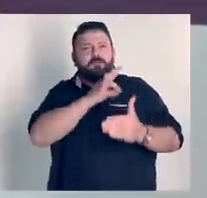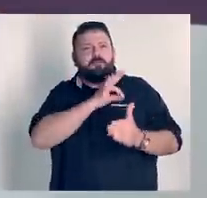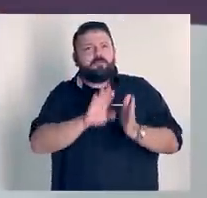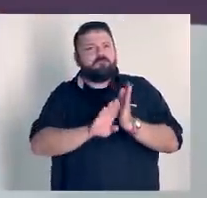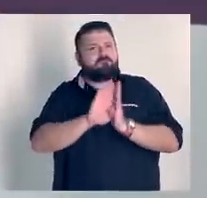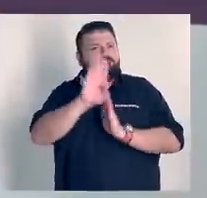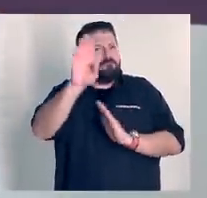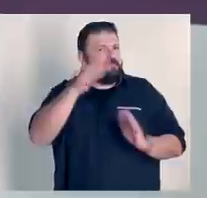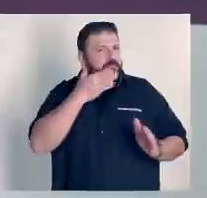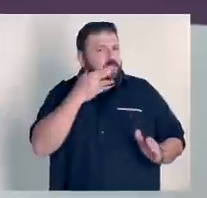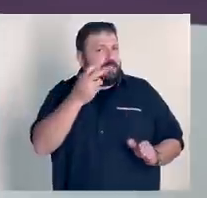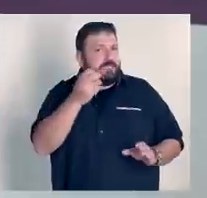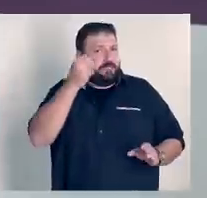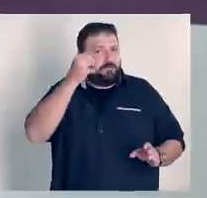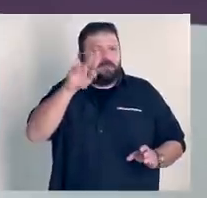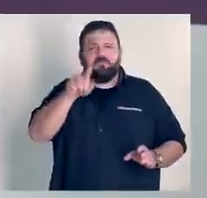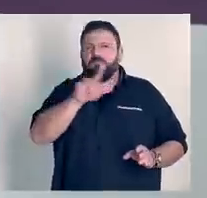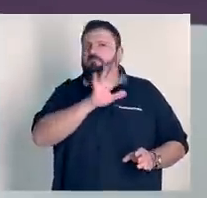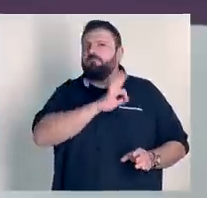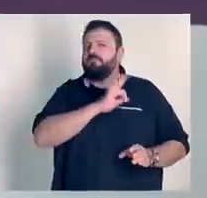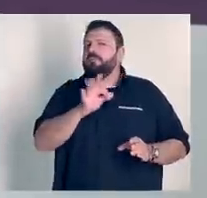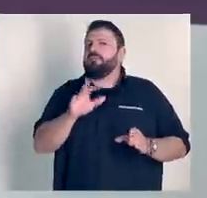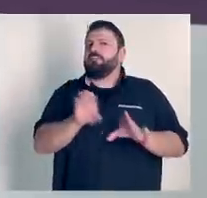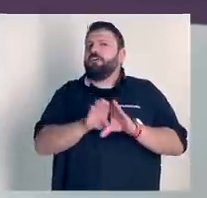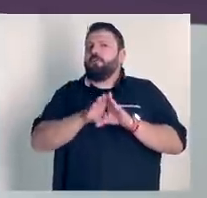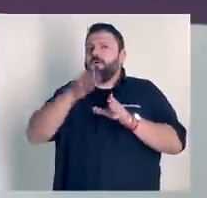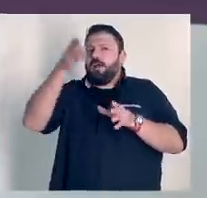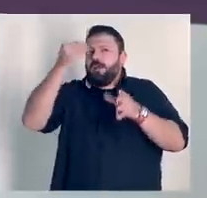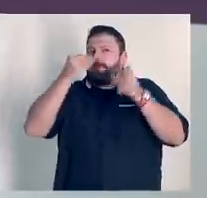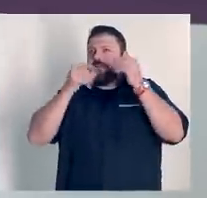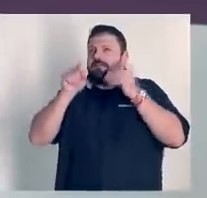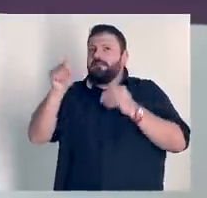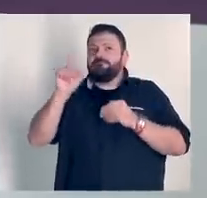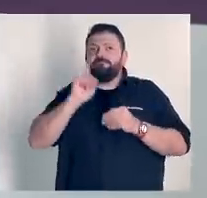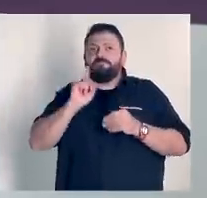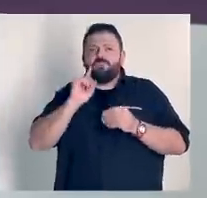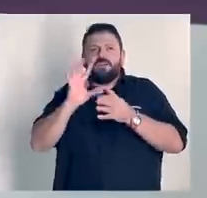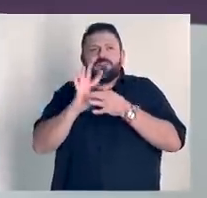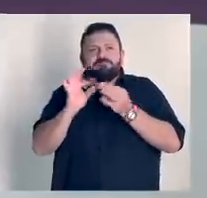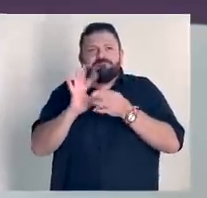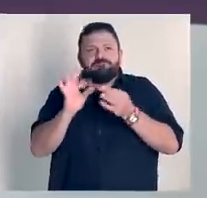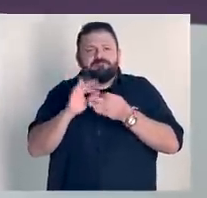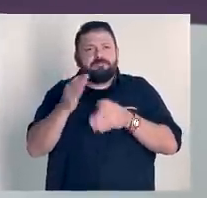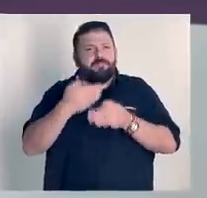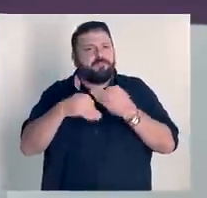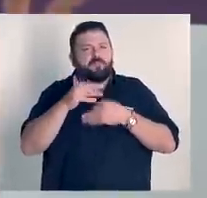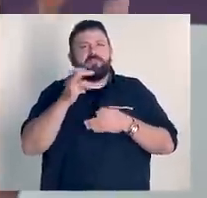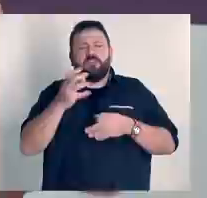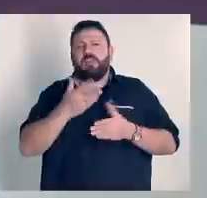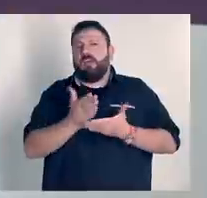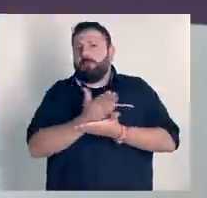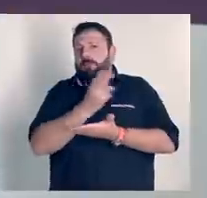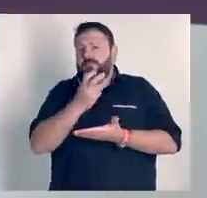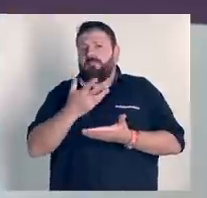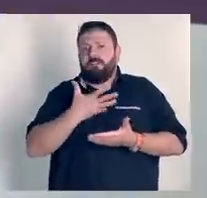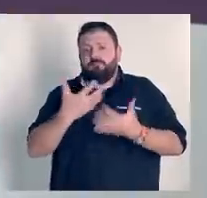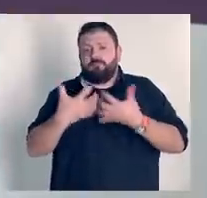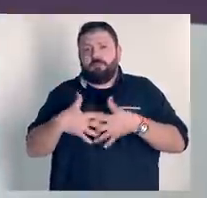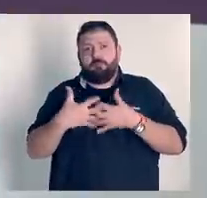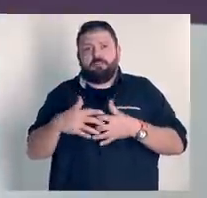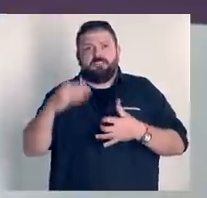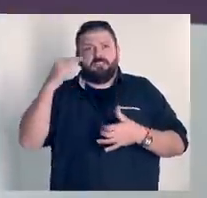OmniLife. Entonces, aprender muchísimo de ella. Además de esto, tenemos para todos nuestros empresarios, muy importante,